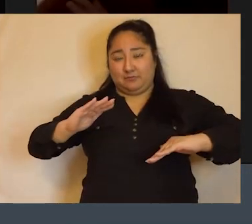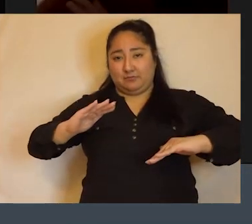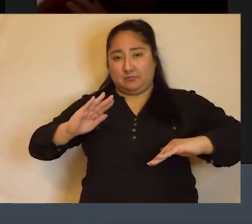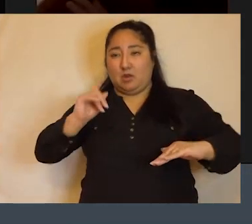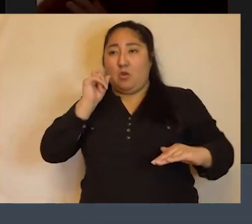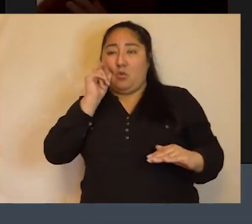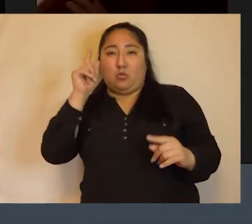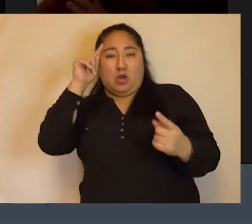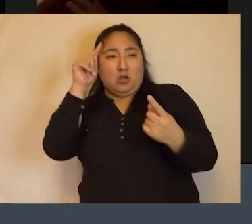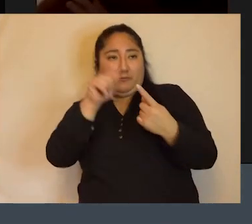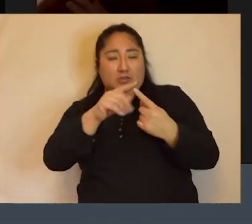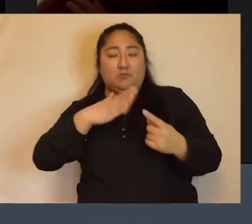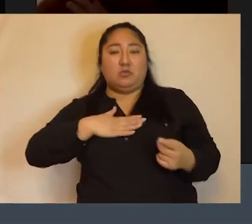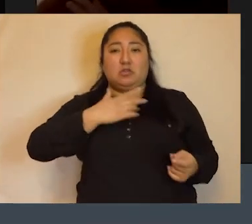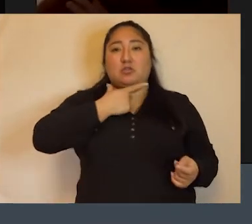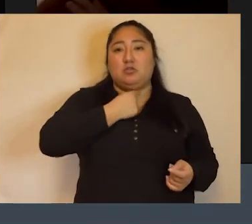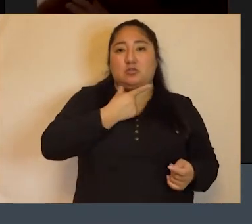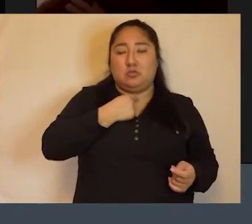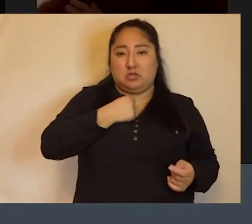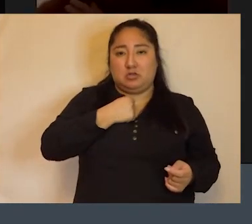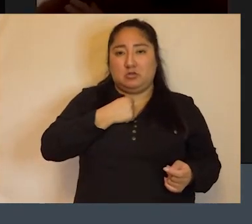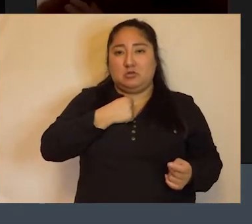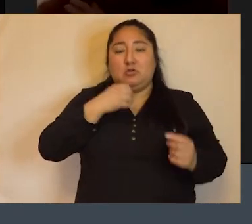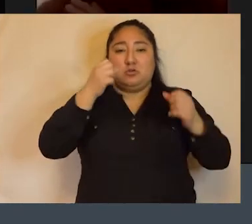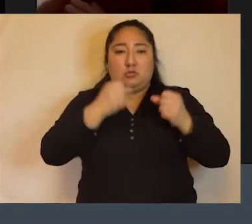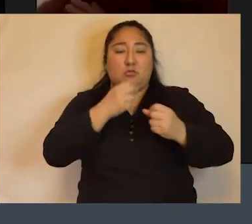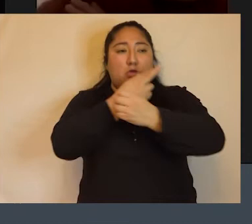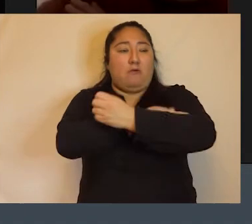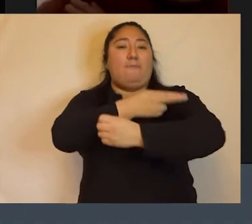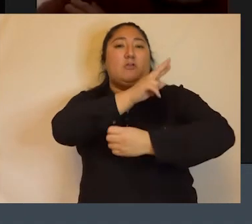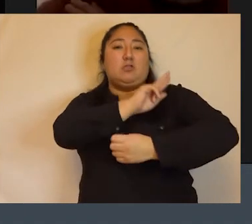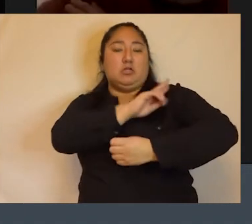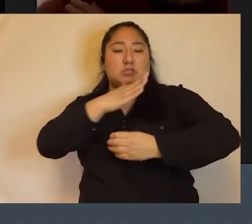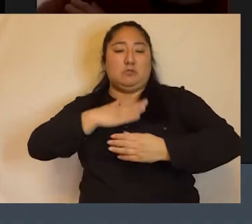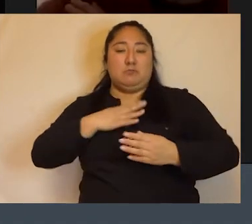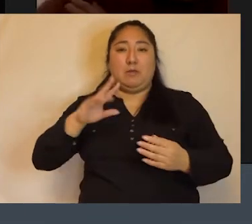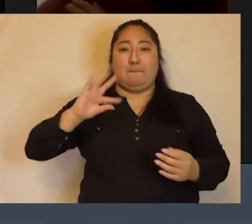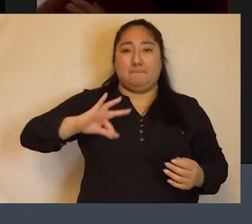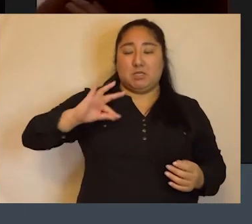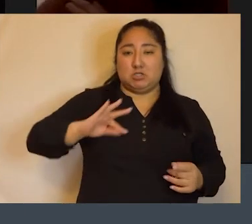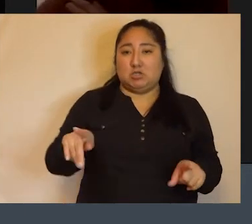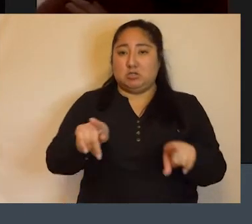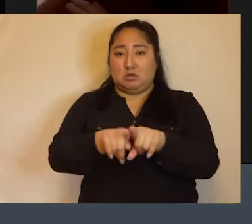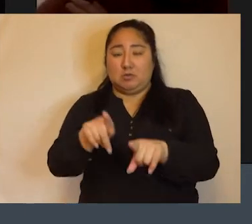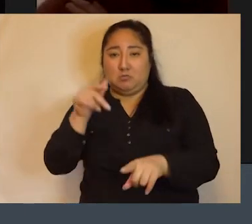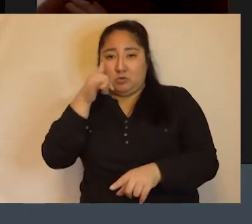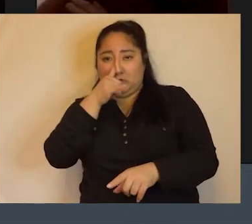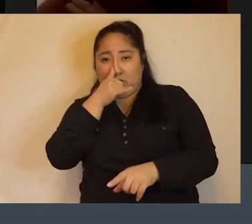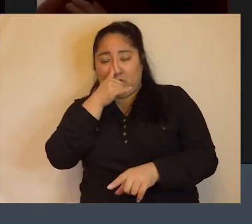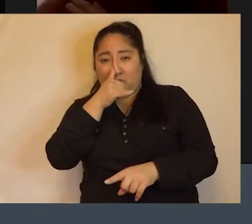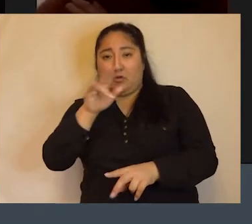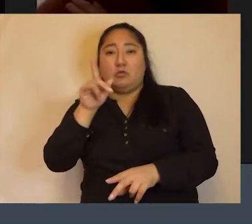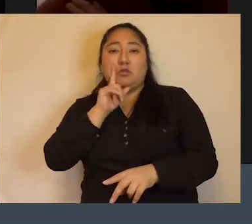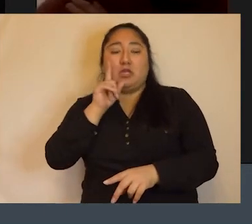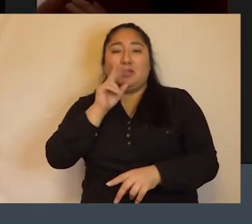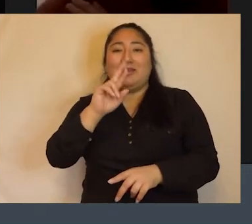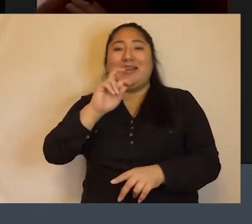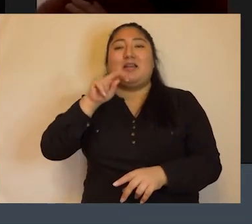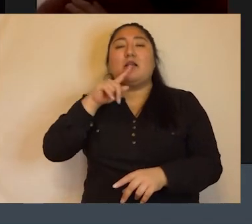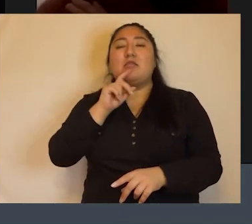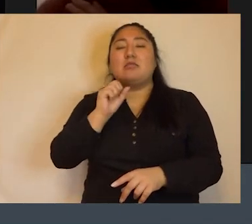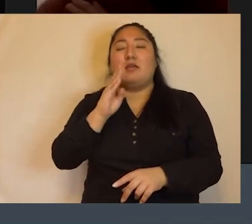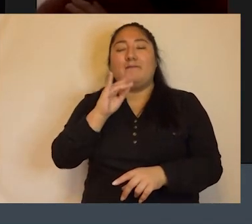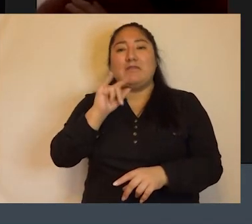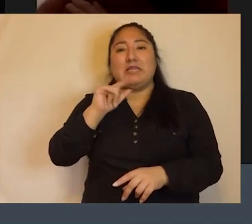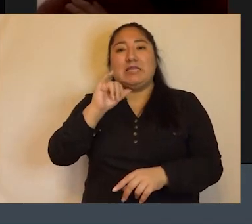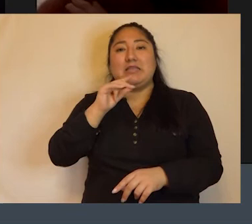de cuál es el horizonte que yo tenga y si quiero efectivamente fortalecer mi pensión y al mismo tiempo tener una